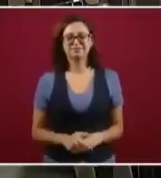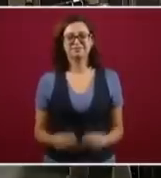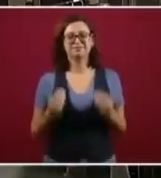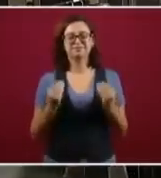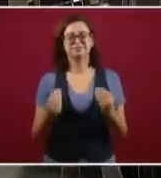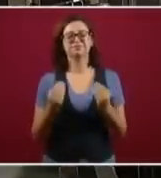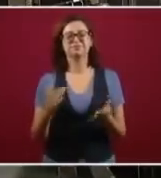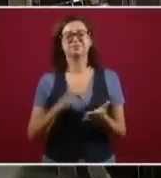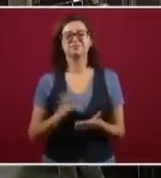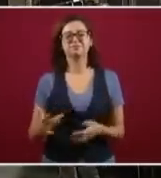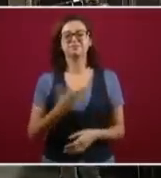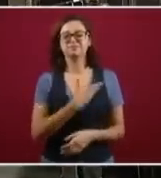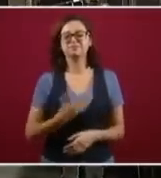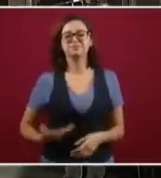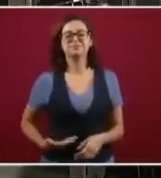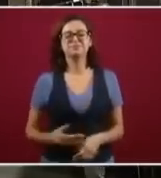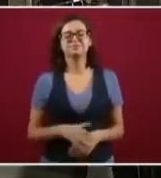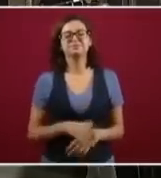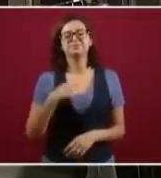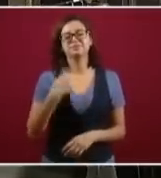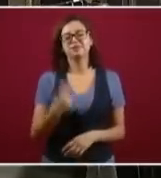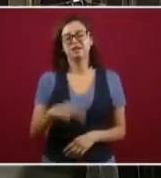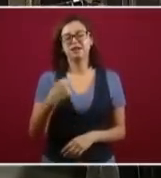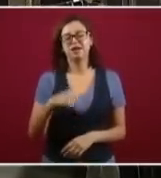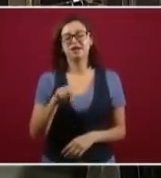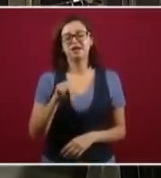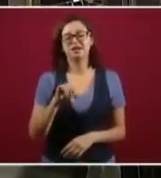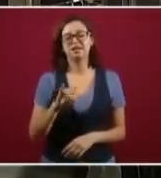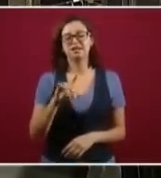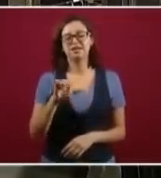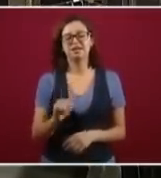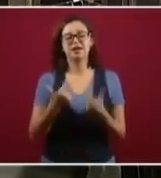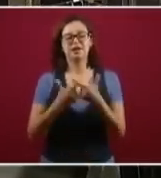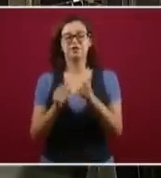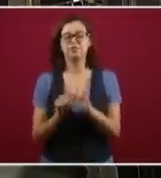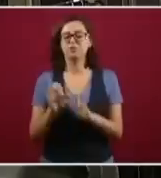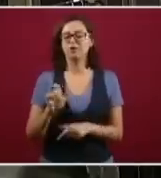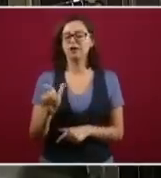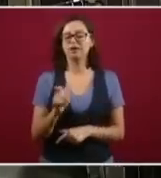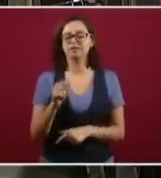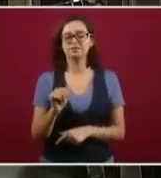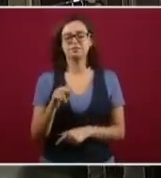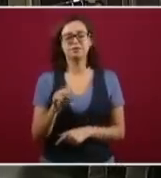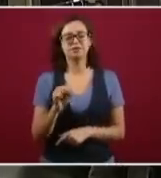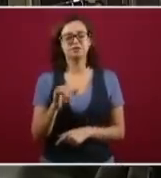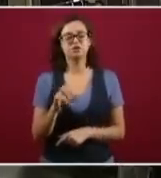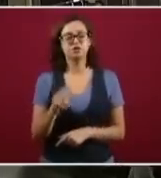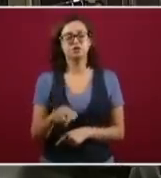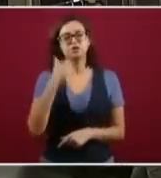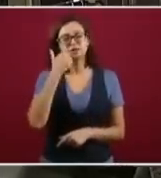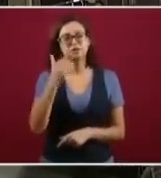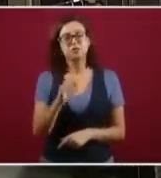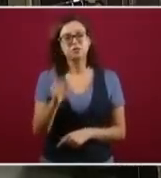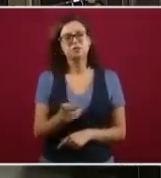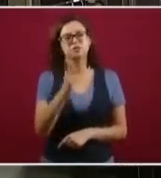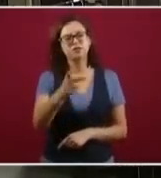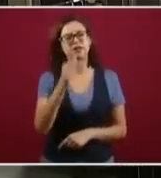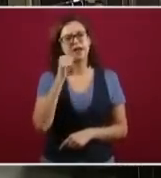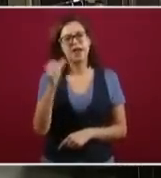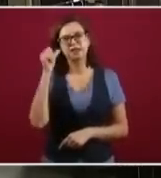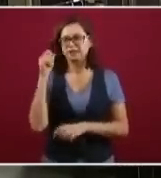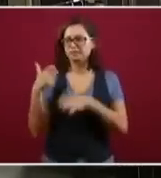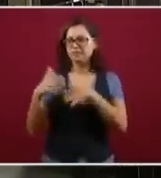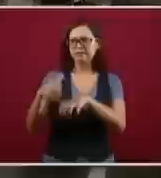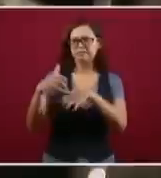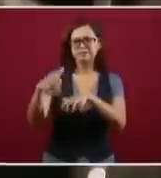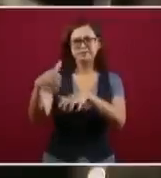Muchísimas gracias, presidente. Buenos días, soy Lidia Arista de Grupo Expansión. Quisiera preguntarle primero su opinión acerca de las manifestaciones de ayer.